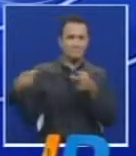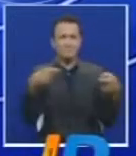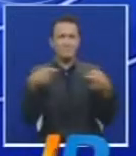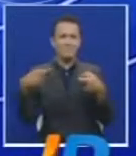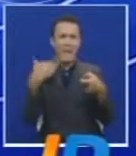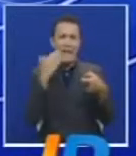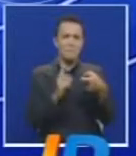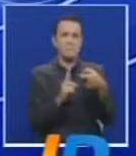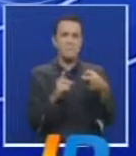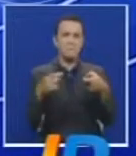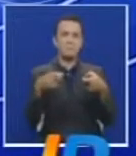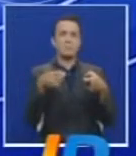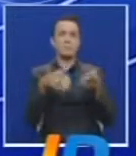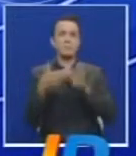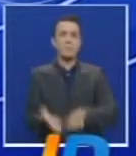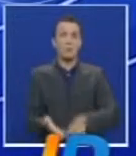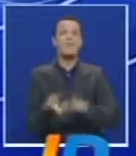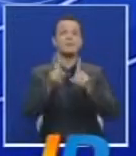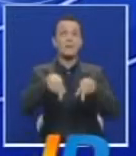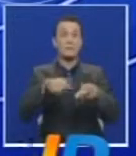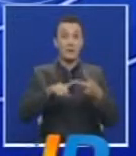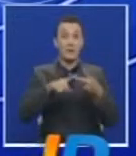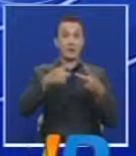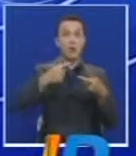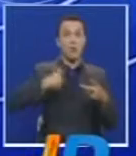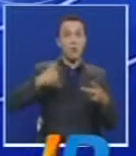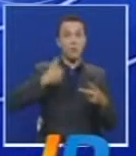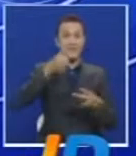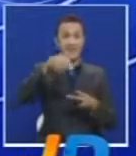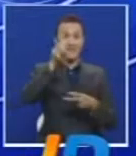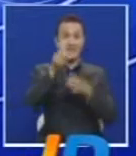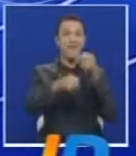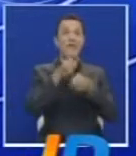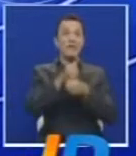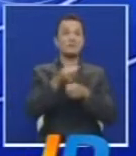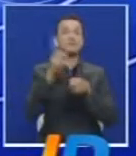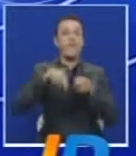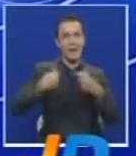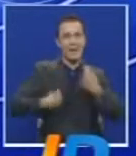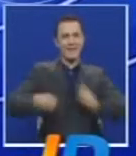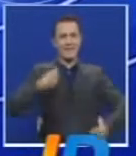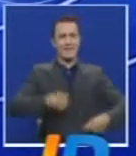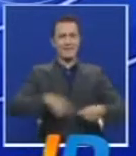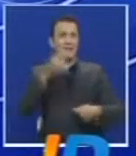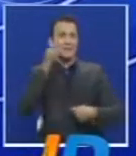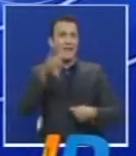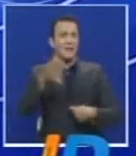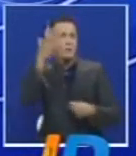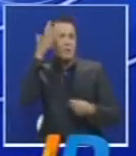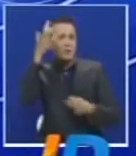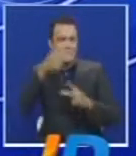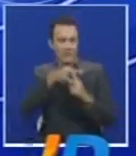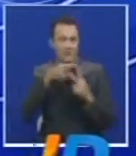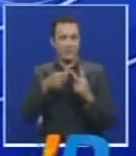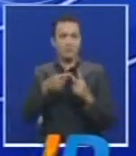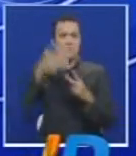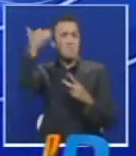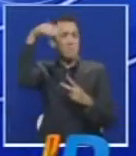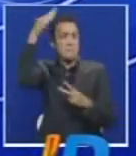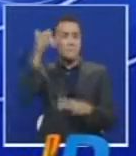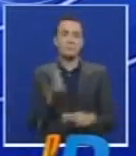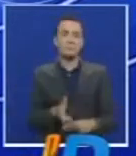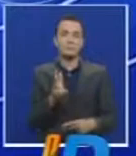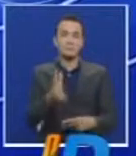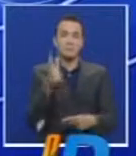bandos. Un joven de 16 años también resultó herido en medio de la disputa, generada al parecer porque los menores cruzaron una de las denominadas